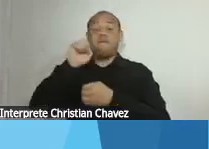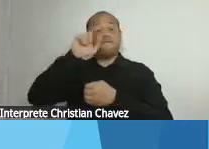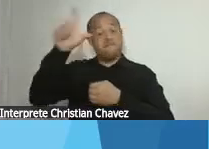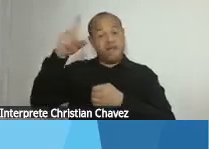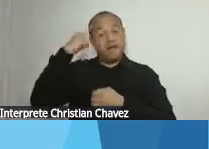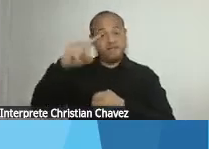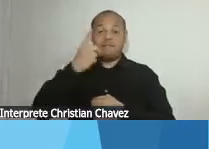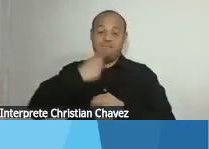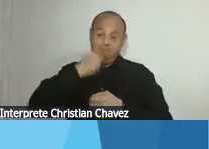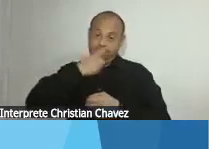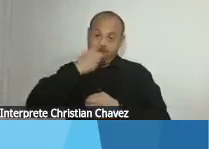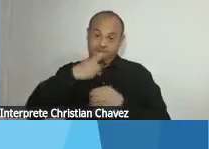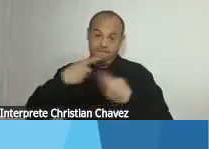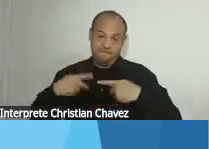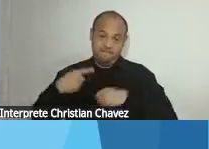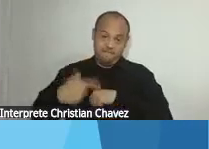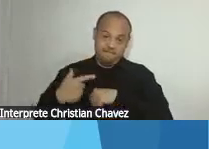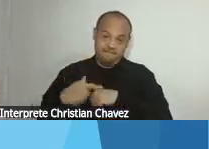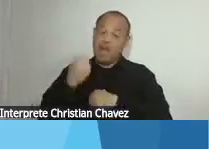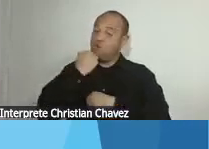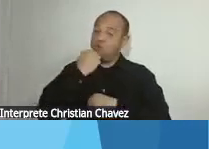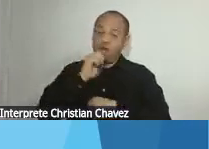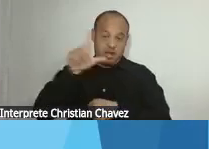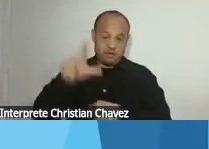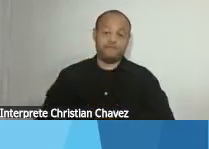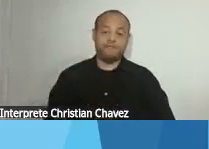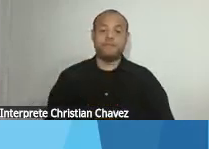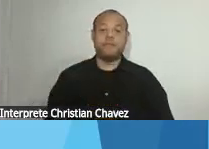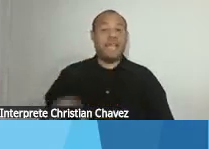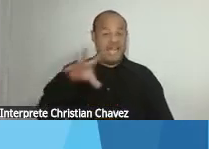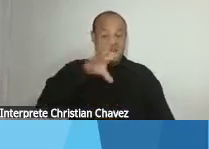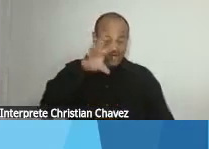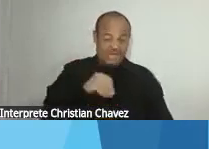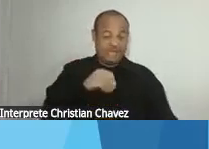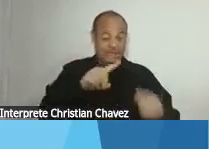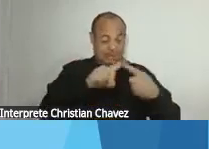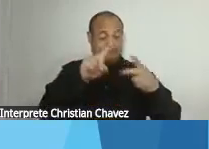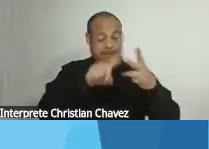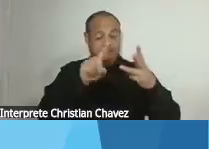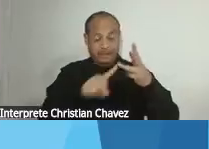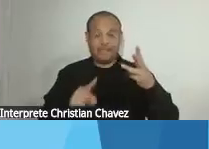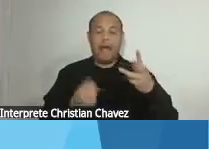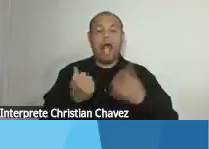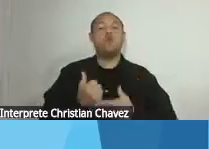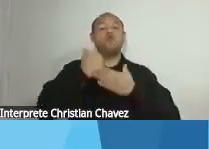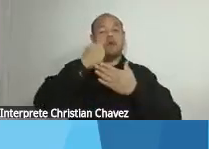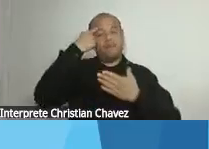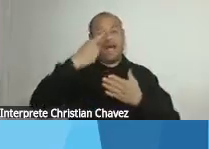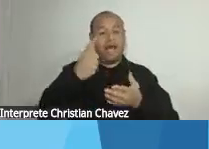Entonces vemos que pues este plato nos puede ayudar bastante para controlar nuestros niveles de glucosa.